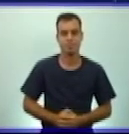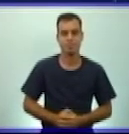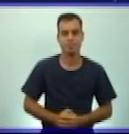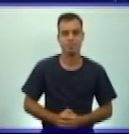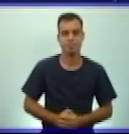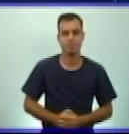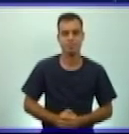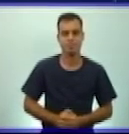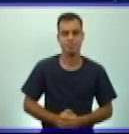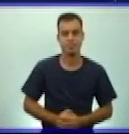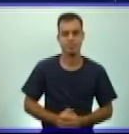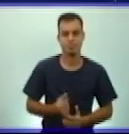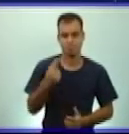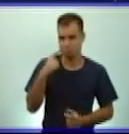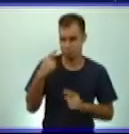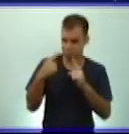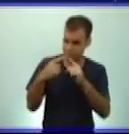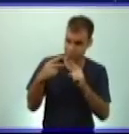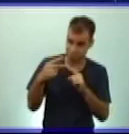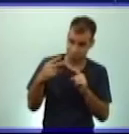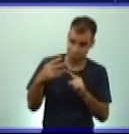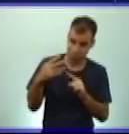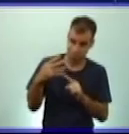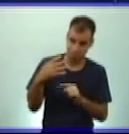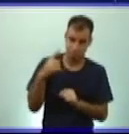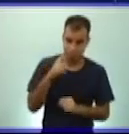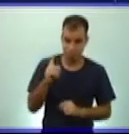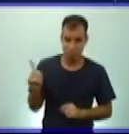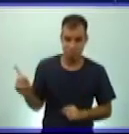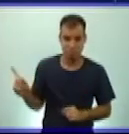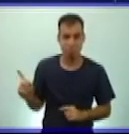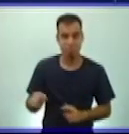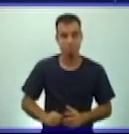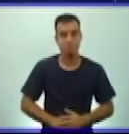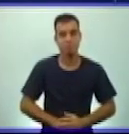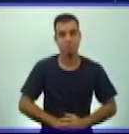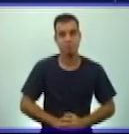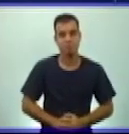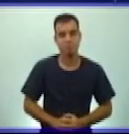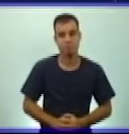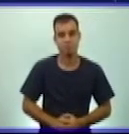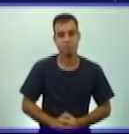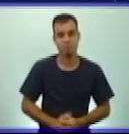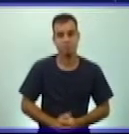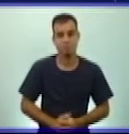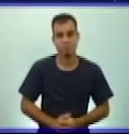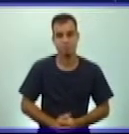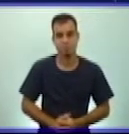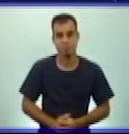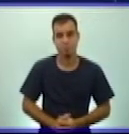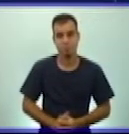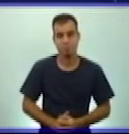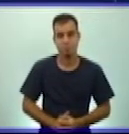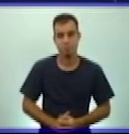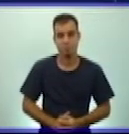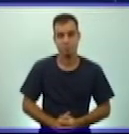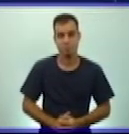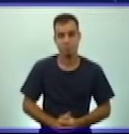calor específico, cálculo de la energía transmitida a un cuerpo mediante